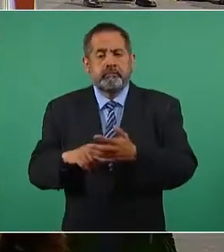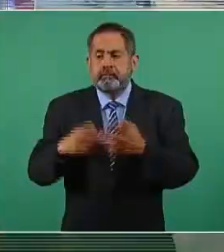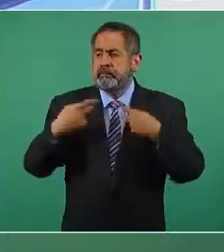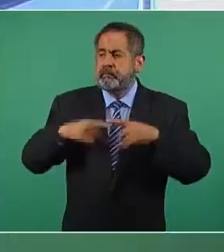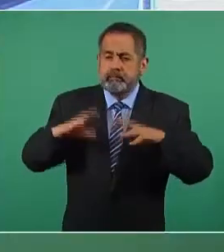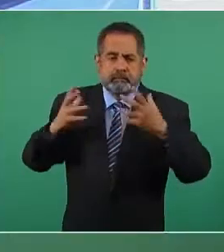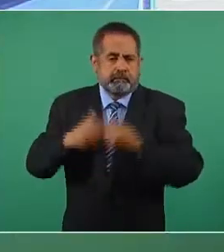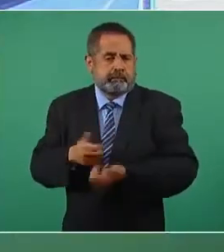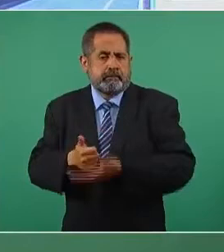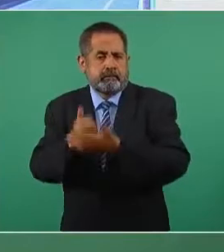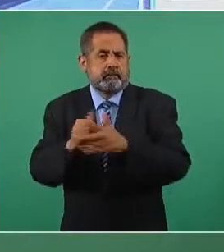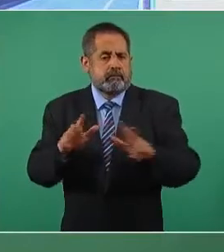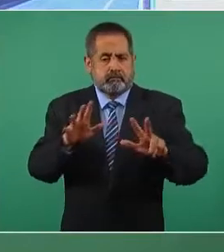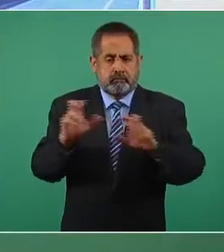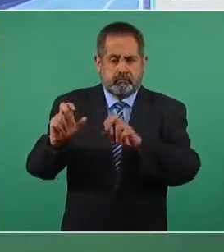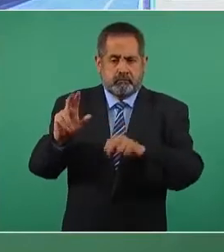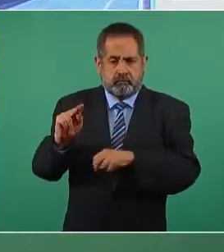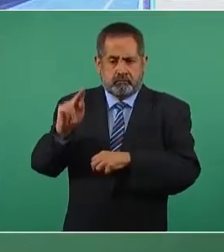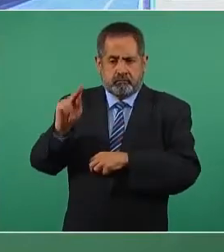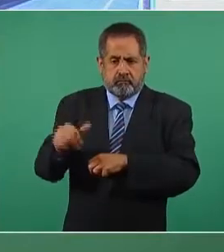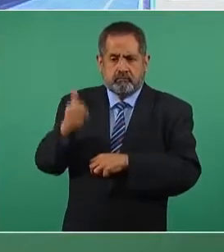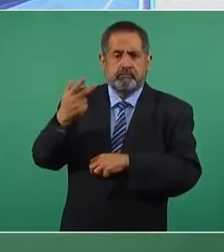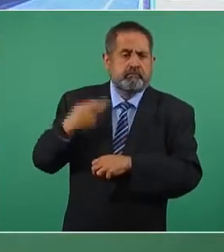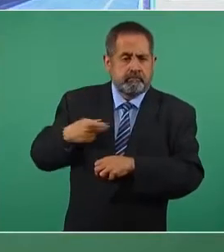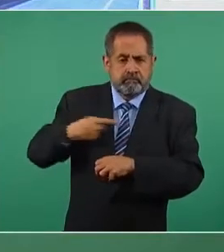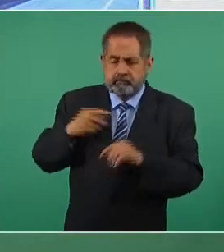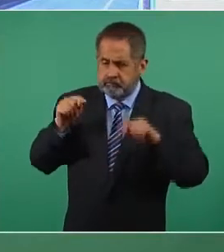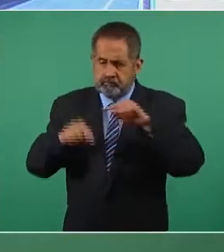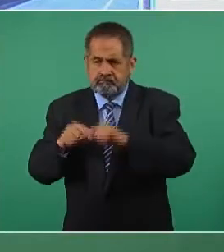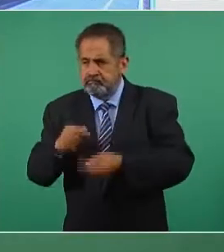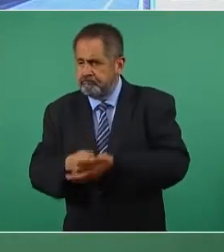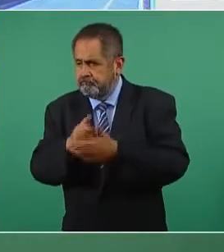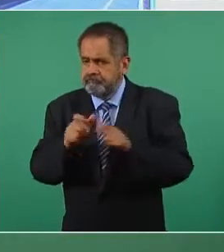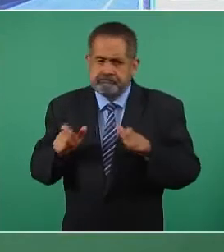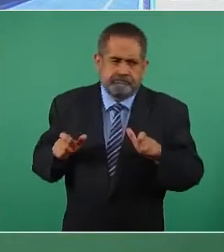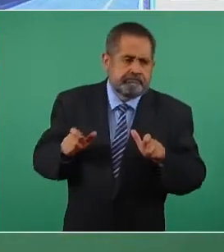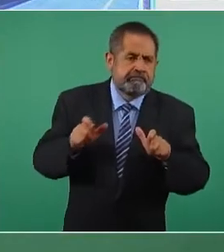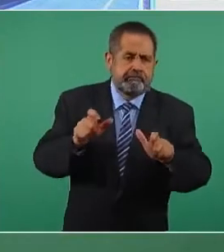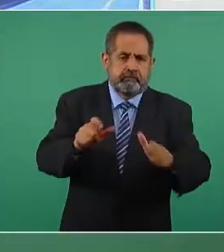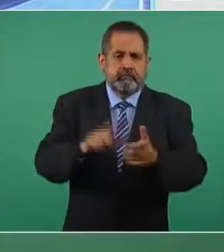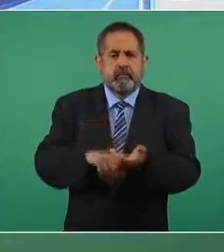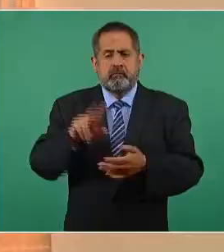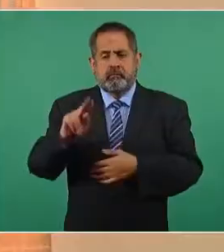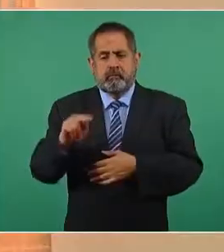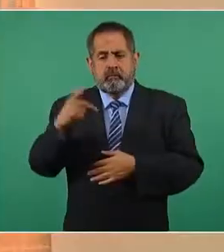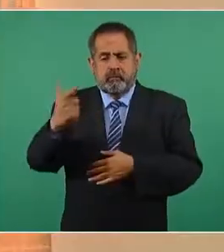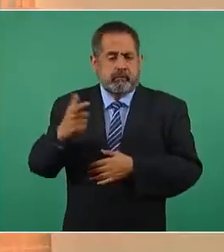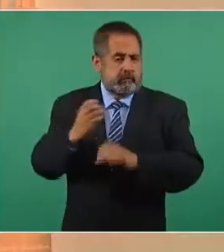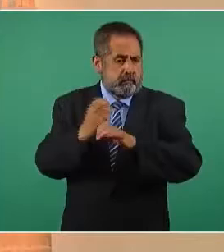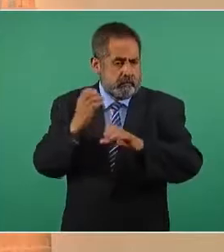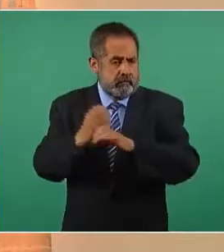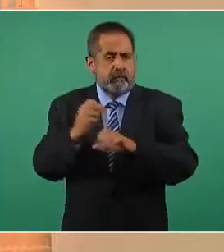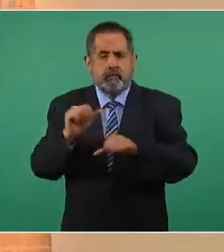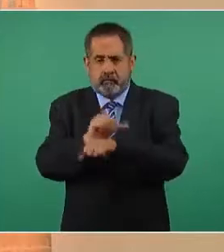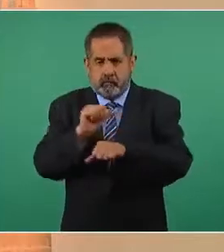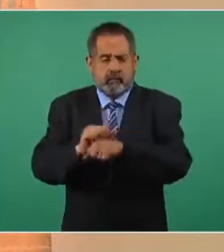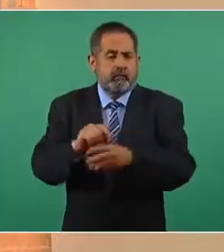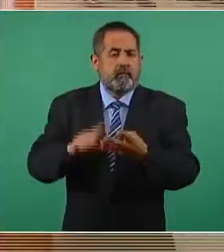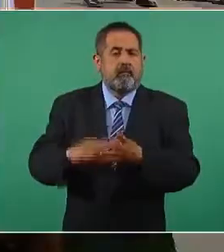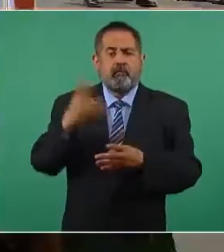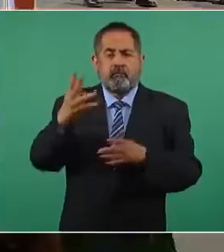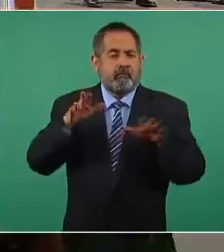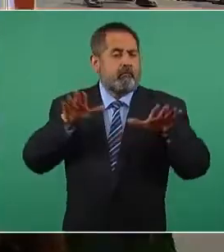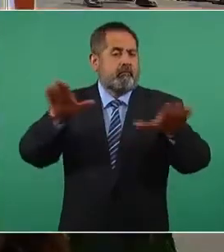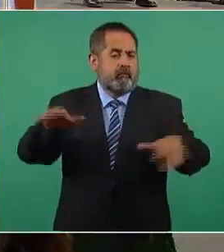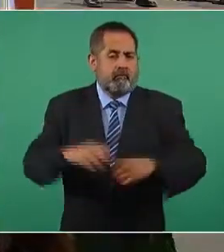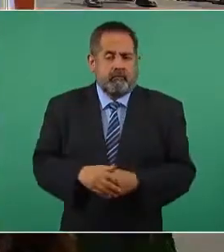traslado fueron 886 elementos, 87 vehículos y 4 aeronaves. Es todo,